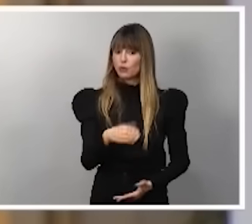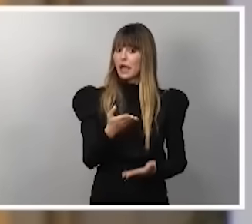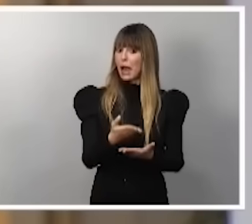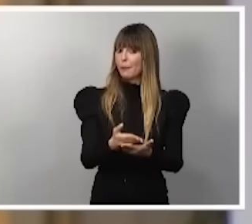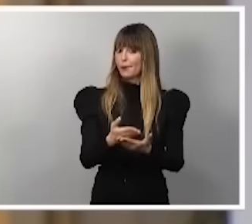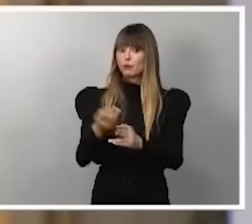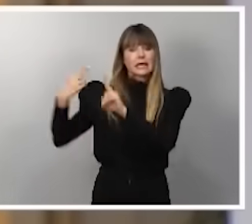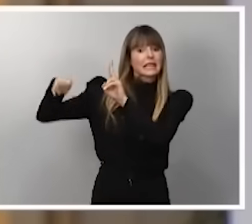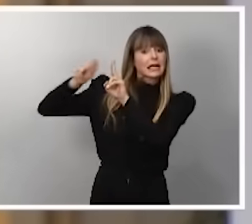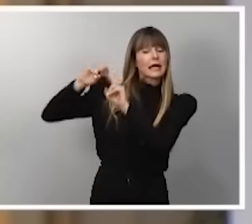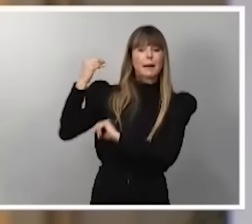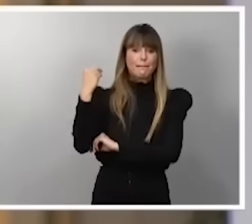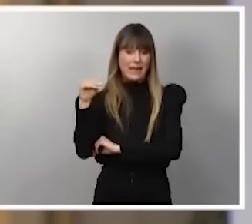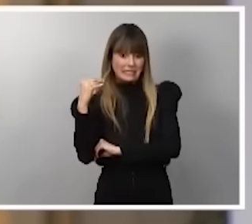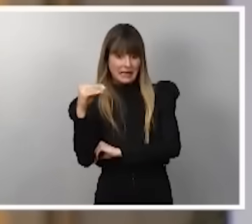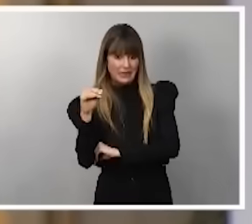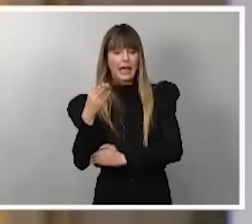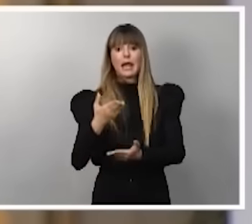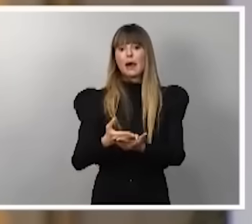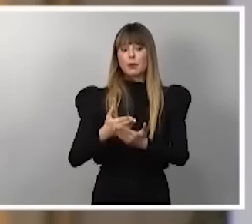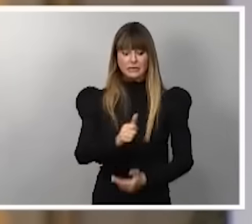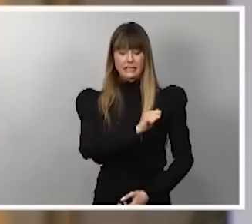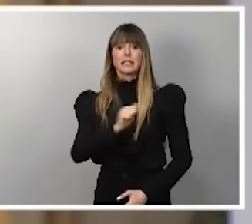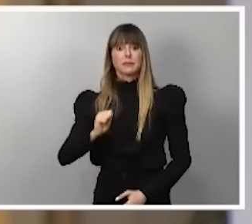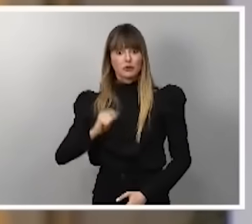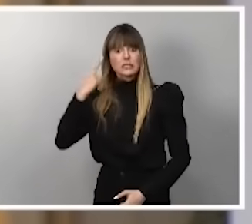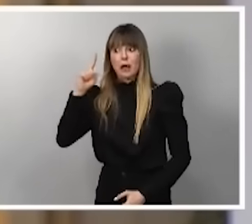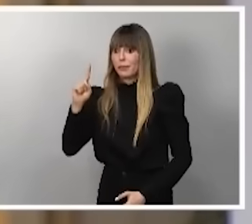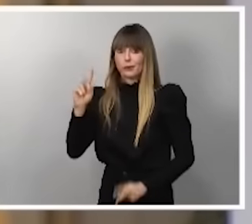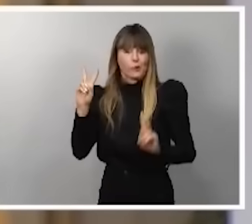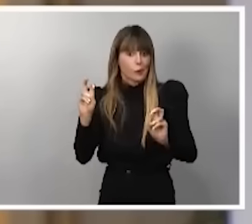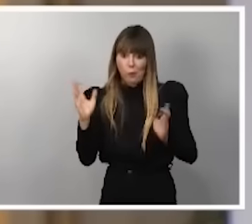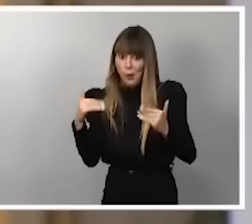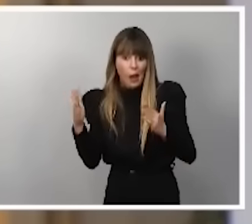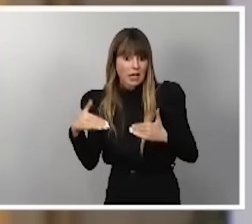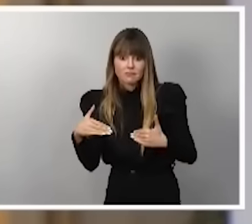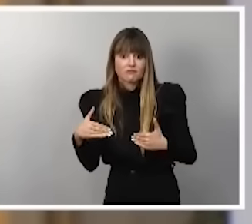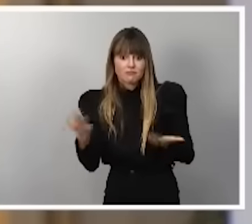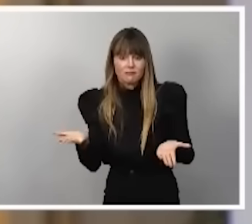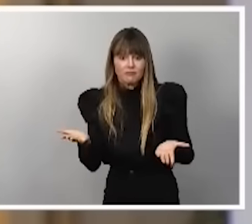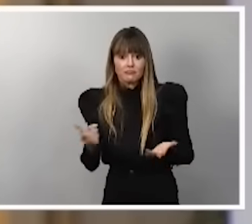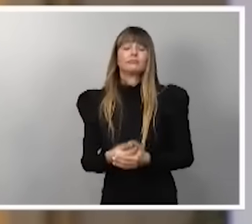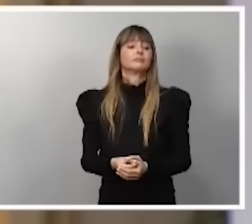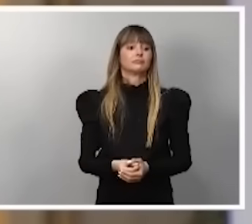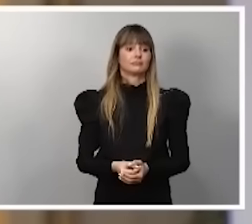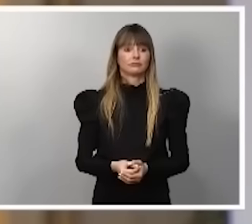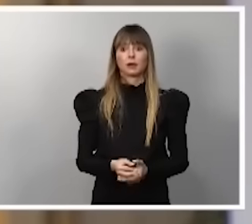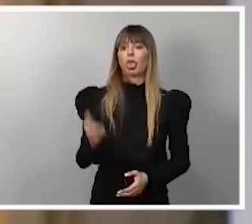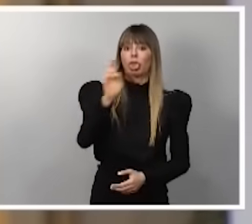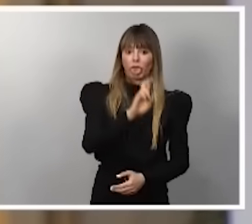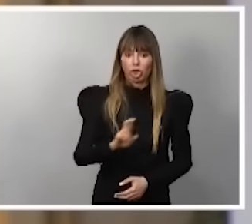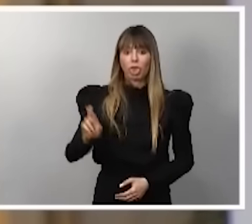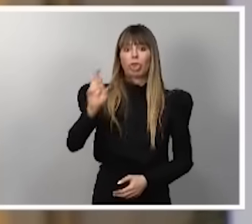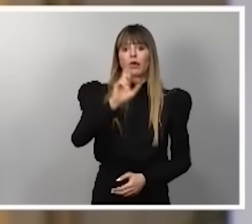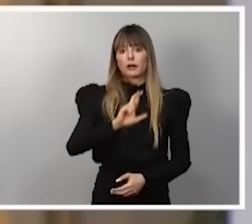presidente de la Generalitat de Cataluña y sobre las propuestas del independentismo las conocemos, nada nuevo bajo el sol. En fin, si quieren vuelvo a repetir todo lo que he